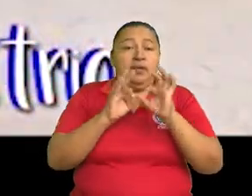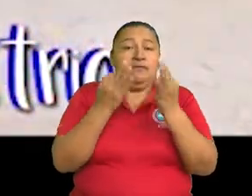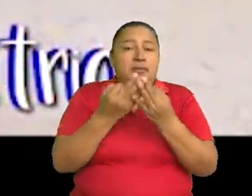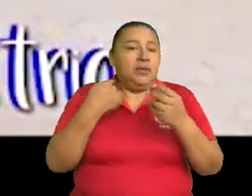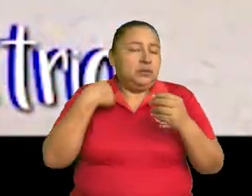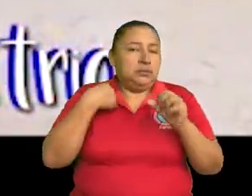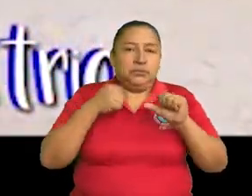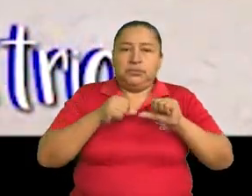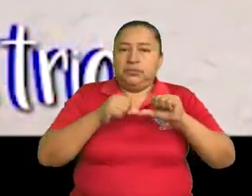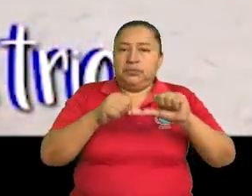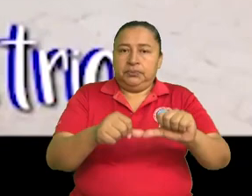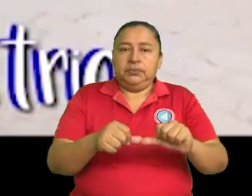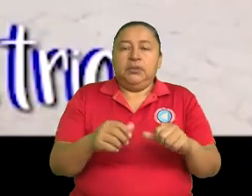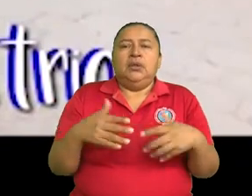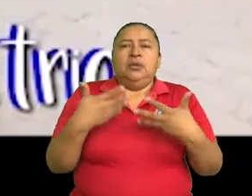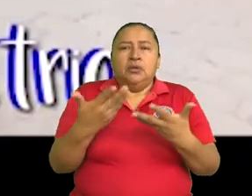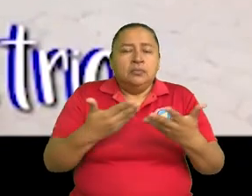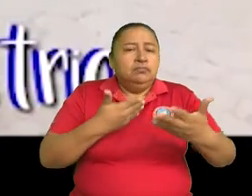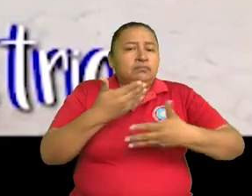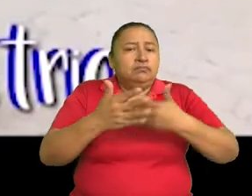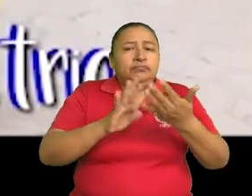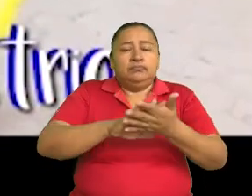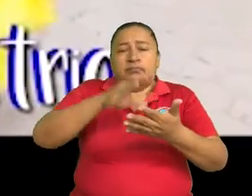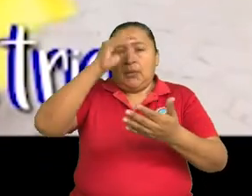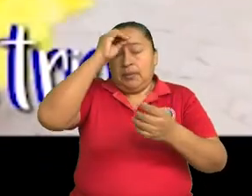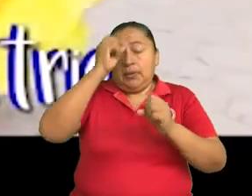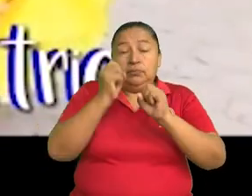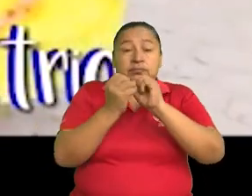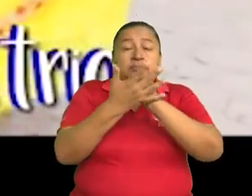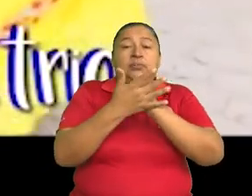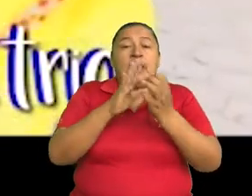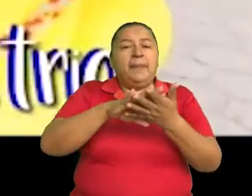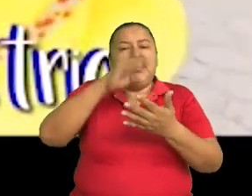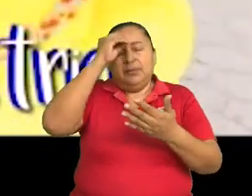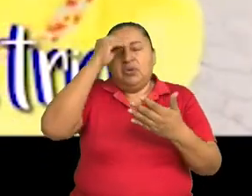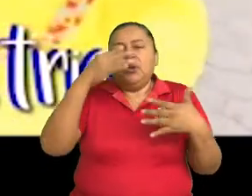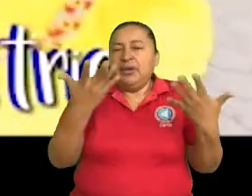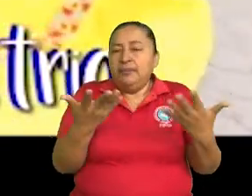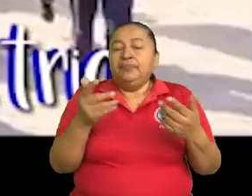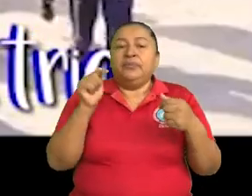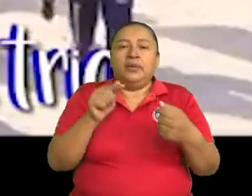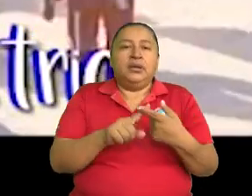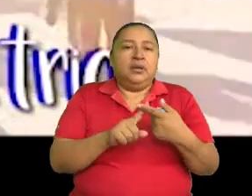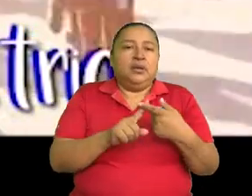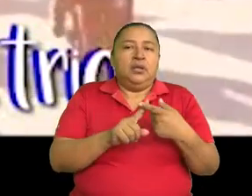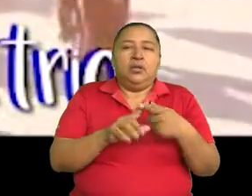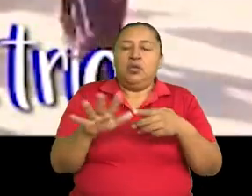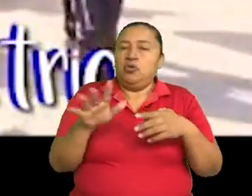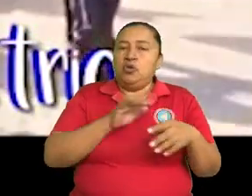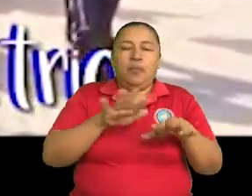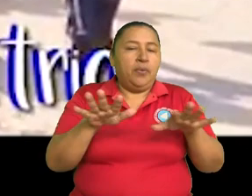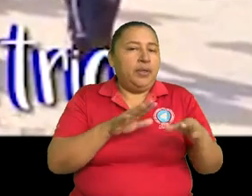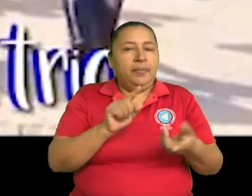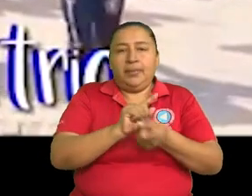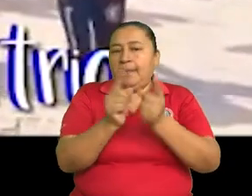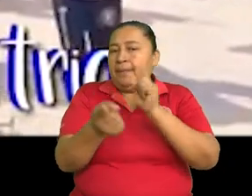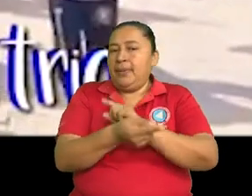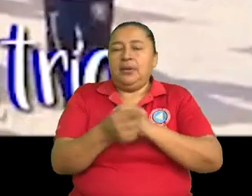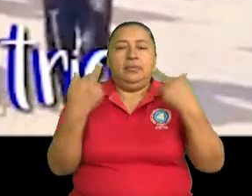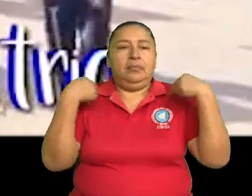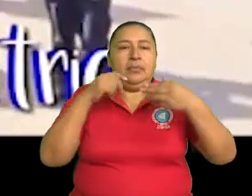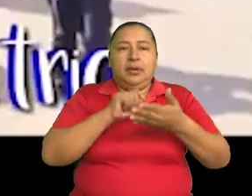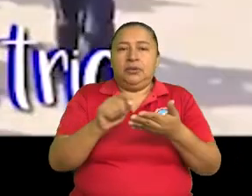también. Entonces, ¿qué hemos aprendido de este COVID nosotros? Hemos aprendido que realmente nada sustituye al maestro.